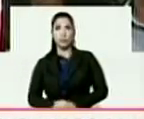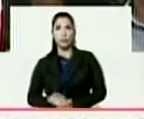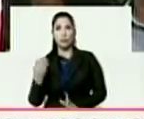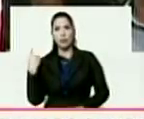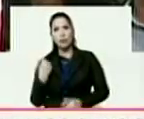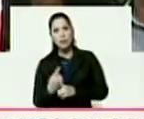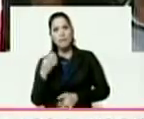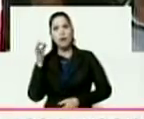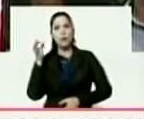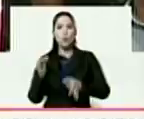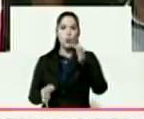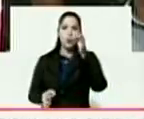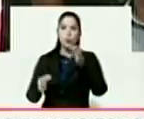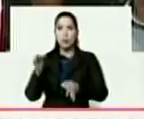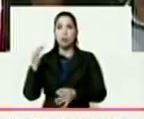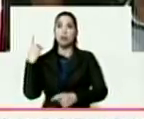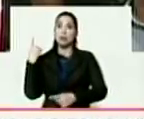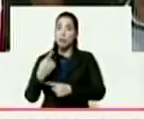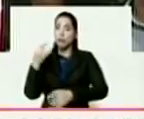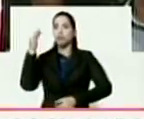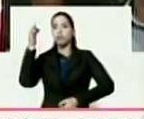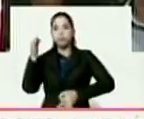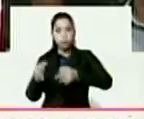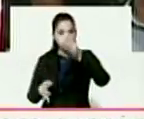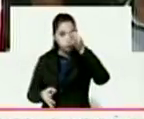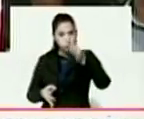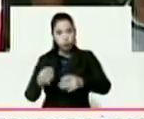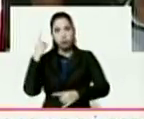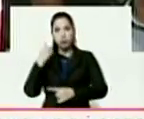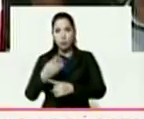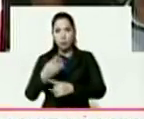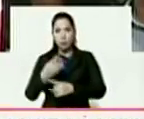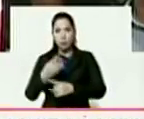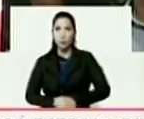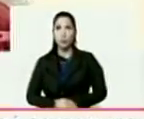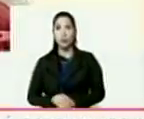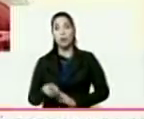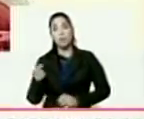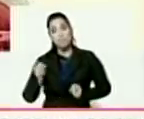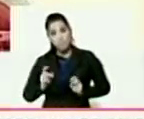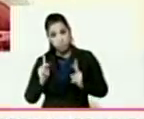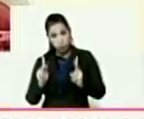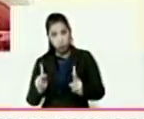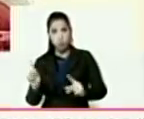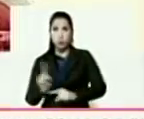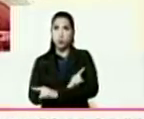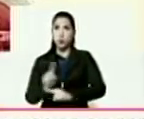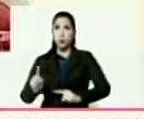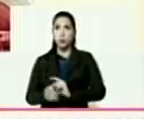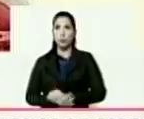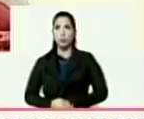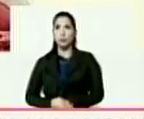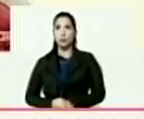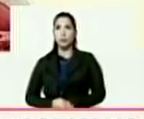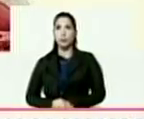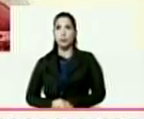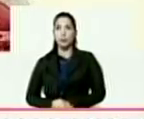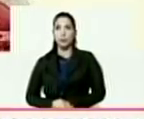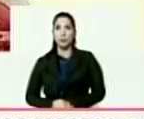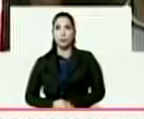ser una justicia justa valga el término y por justa oportuna